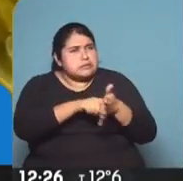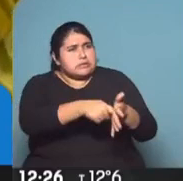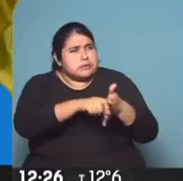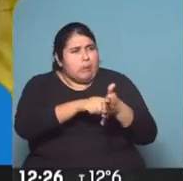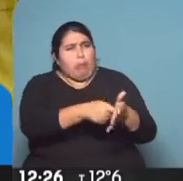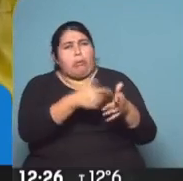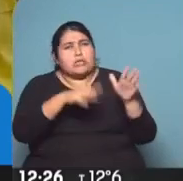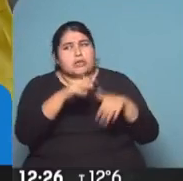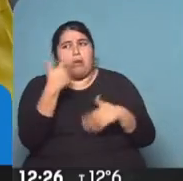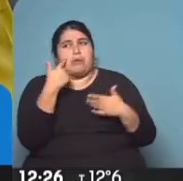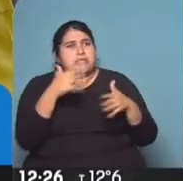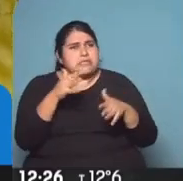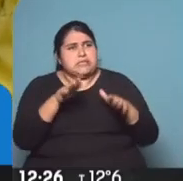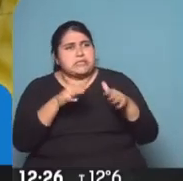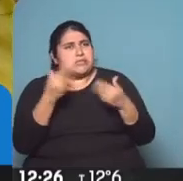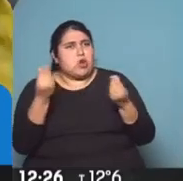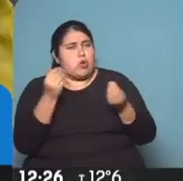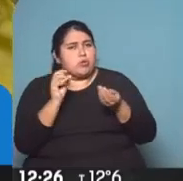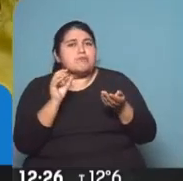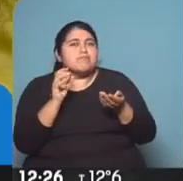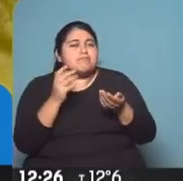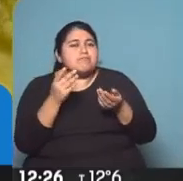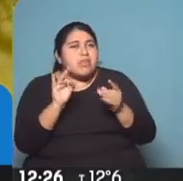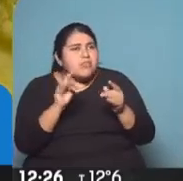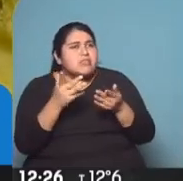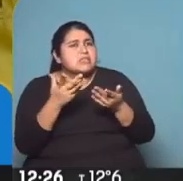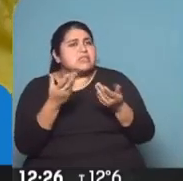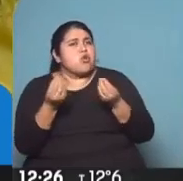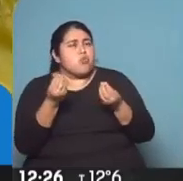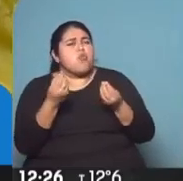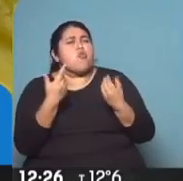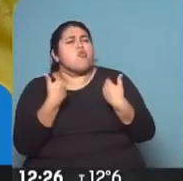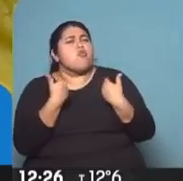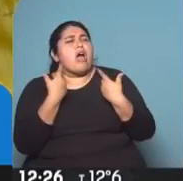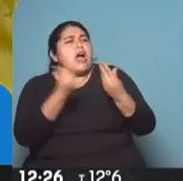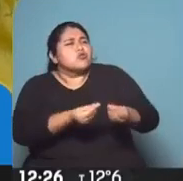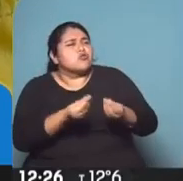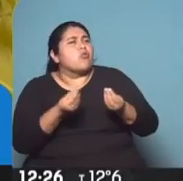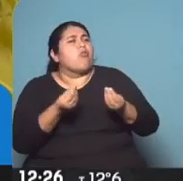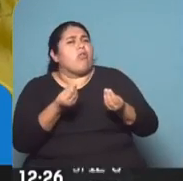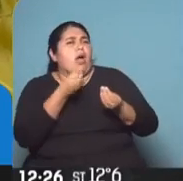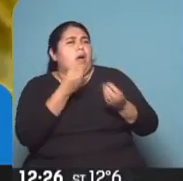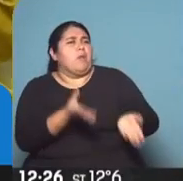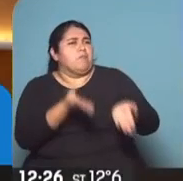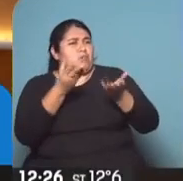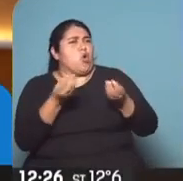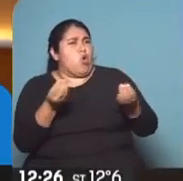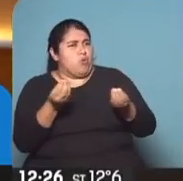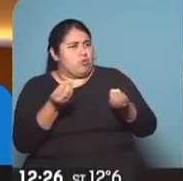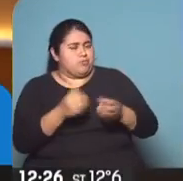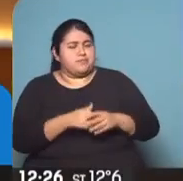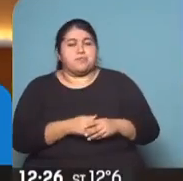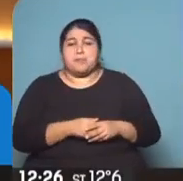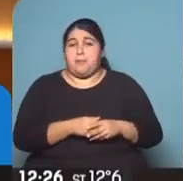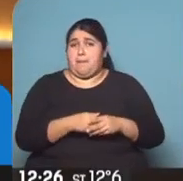qué es lo que se viene diciendo hasta ahora en que podría favorecerlo este acuerdo conteste el acuerdo en